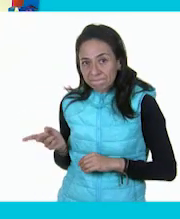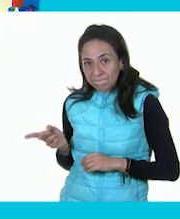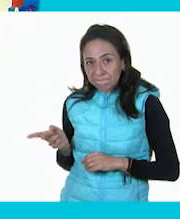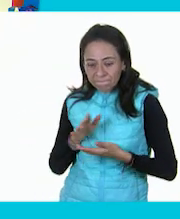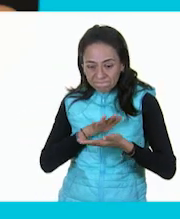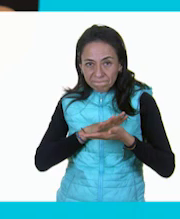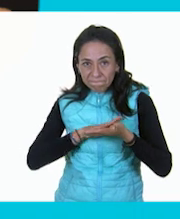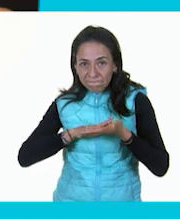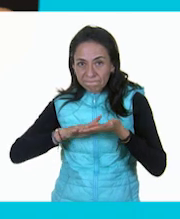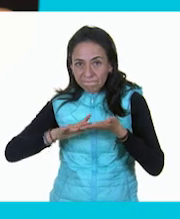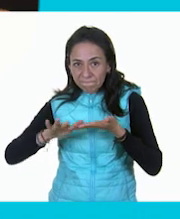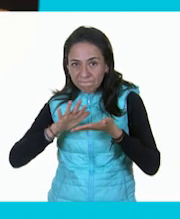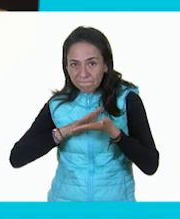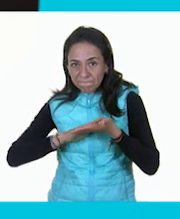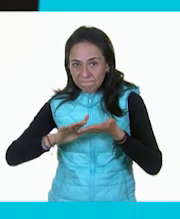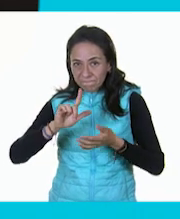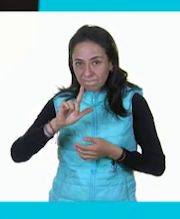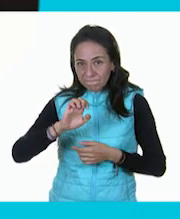Leer.